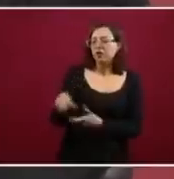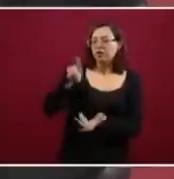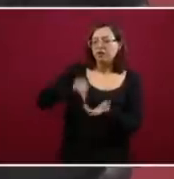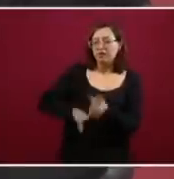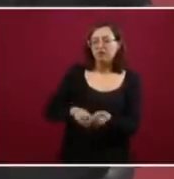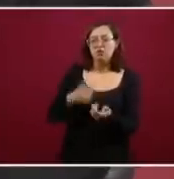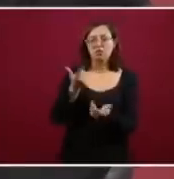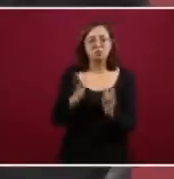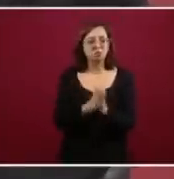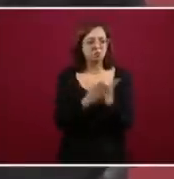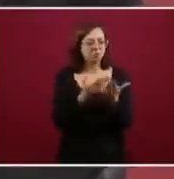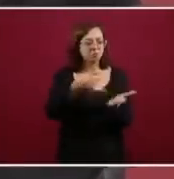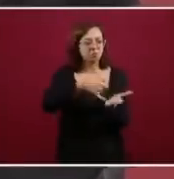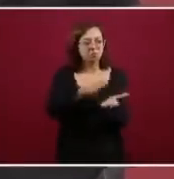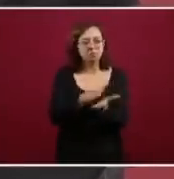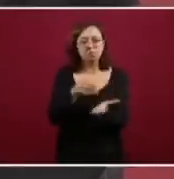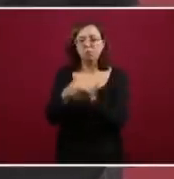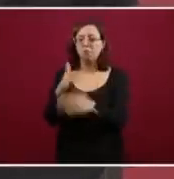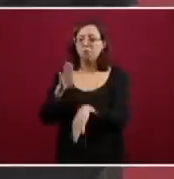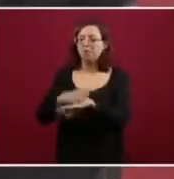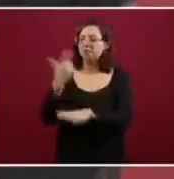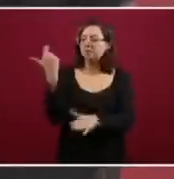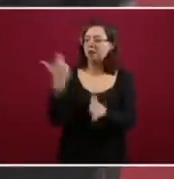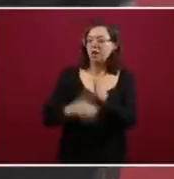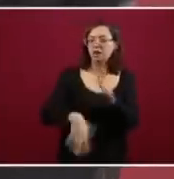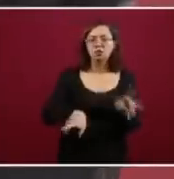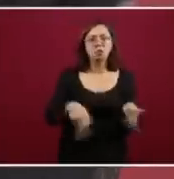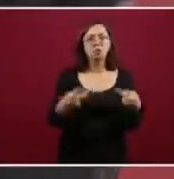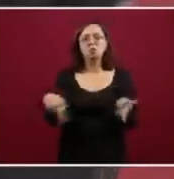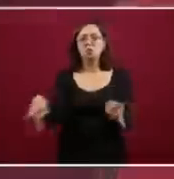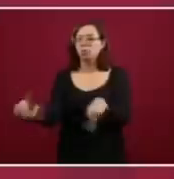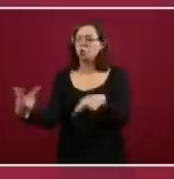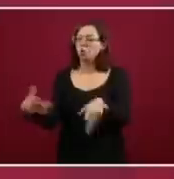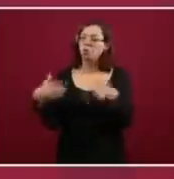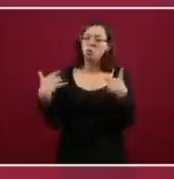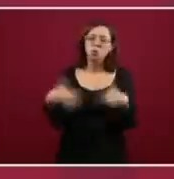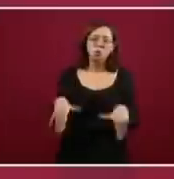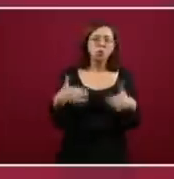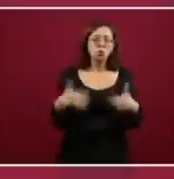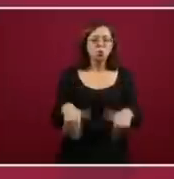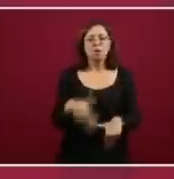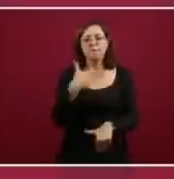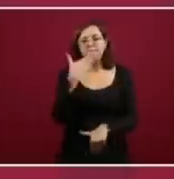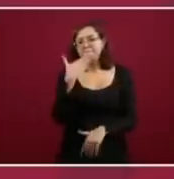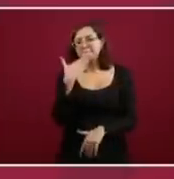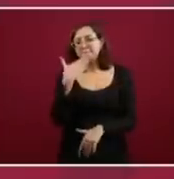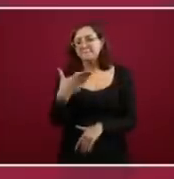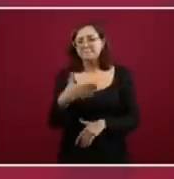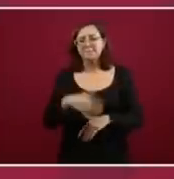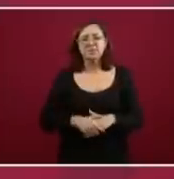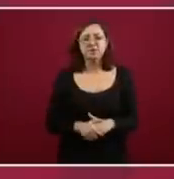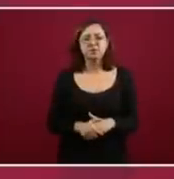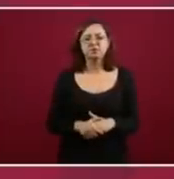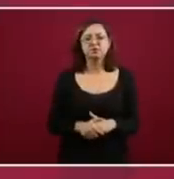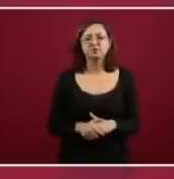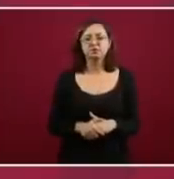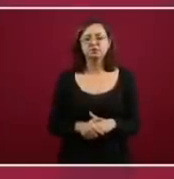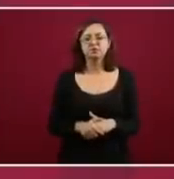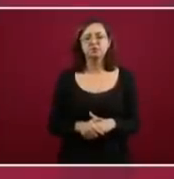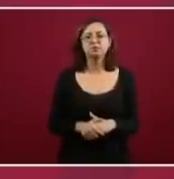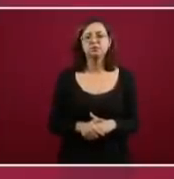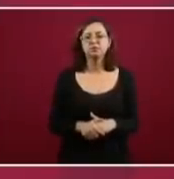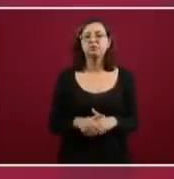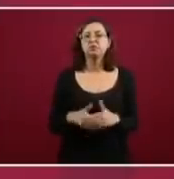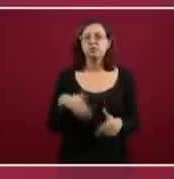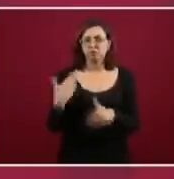es una labor editorial de primer orden voy a informar sobre eso el día primero